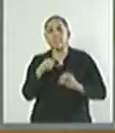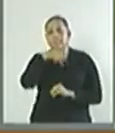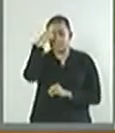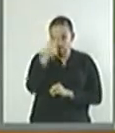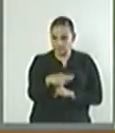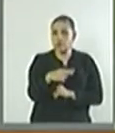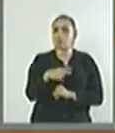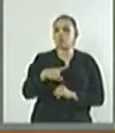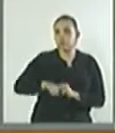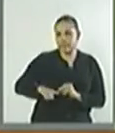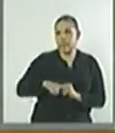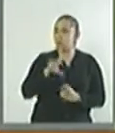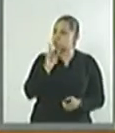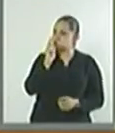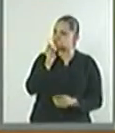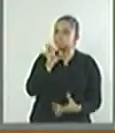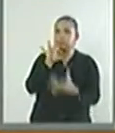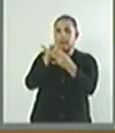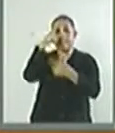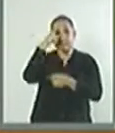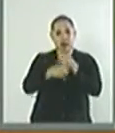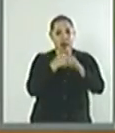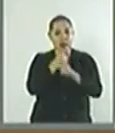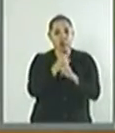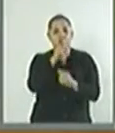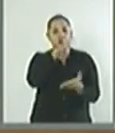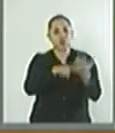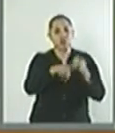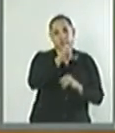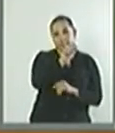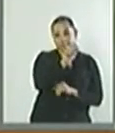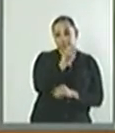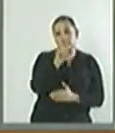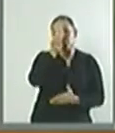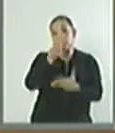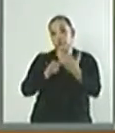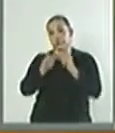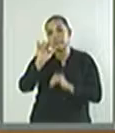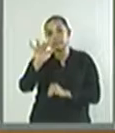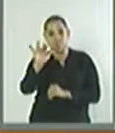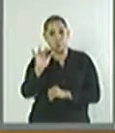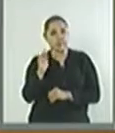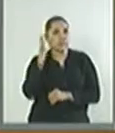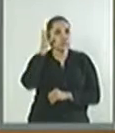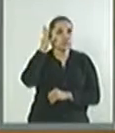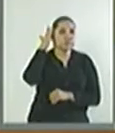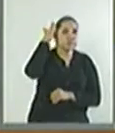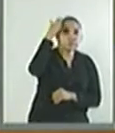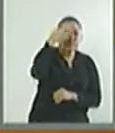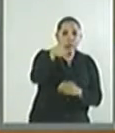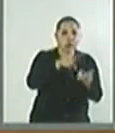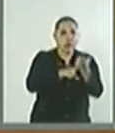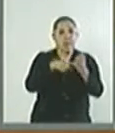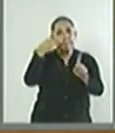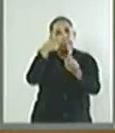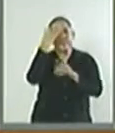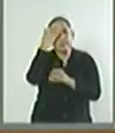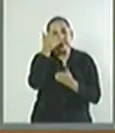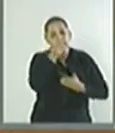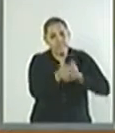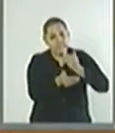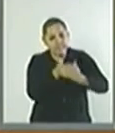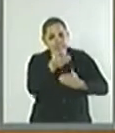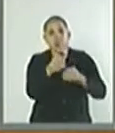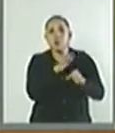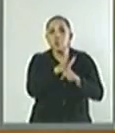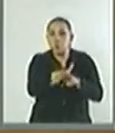2020 y 2050. Dentro de estas metas están la generación de 35% de electricidad